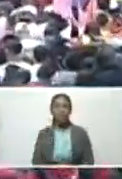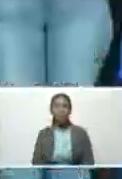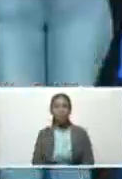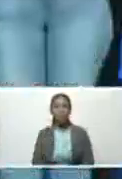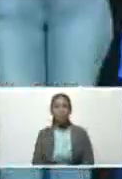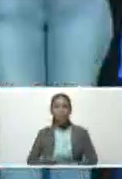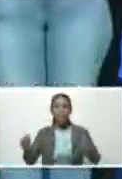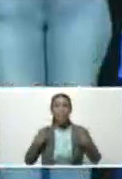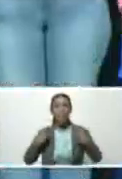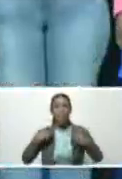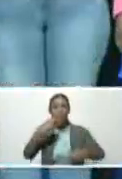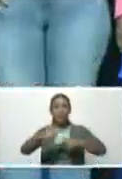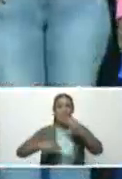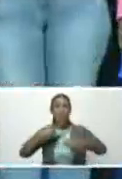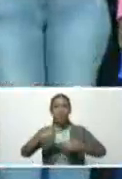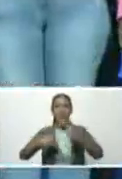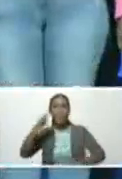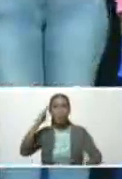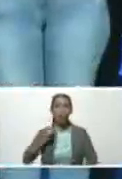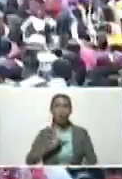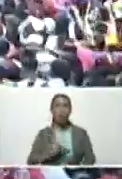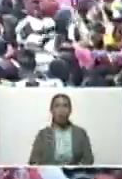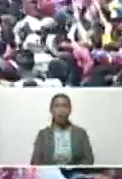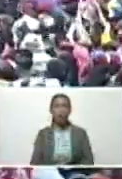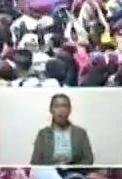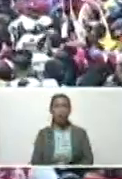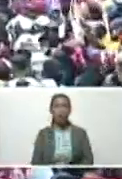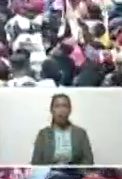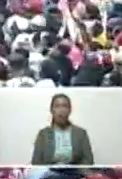¡Que viva la revolución bolivariana!